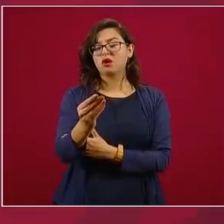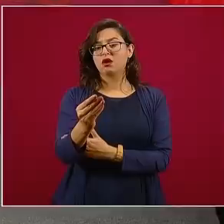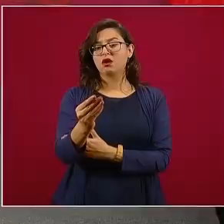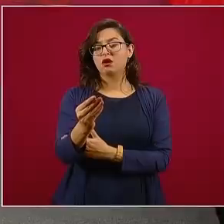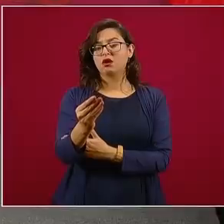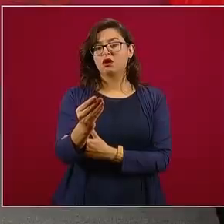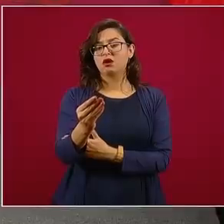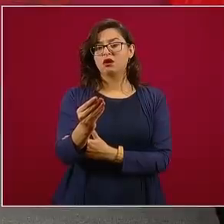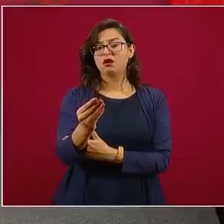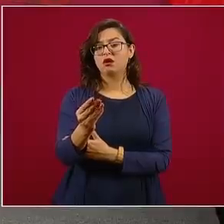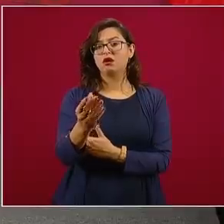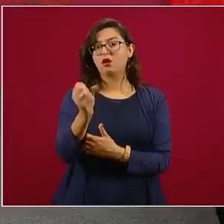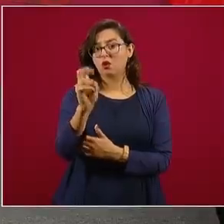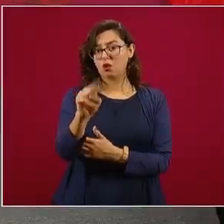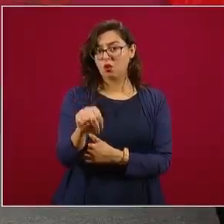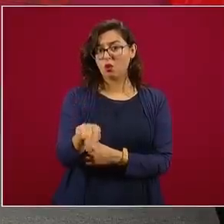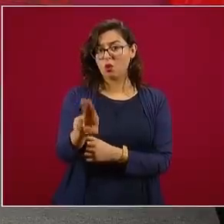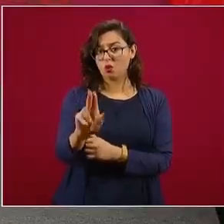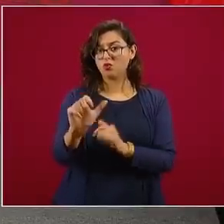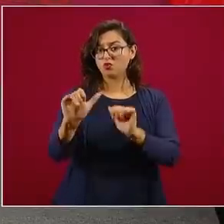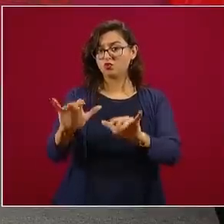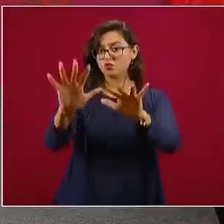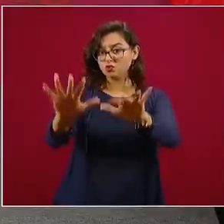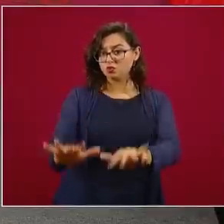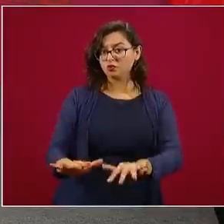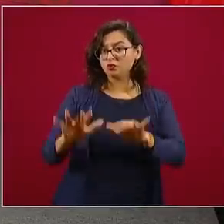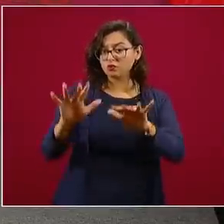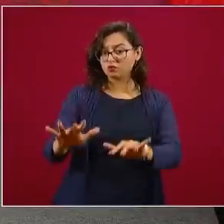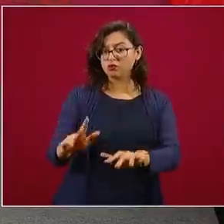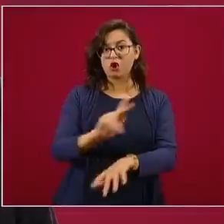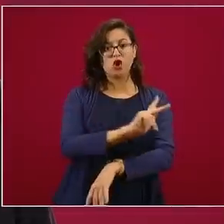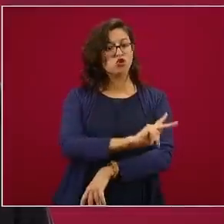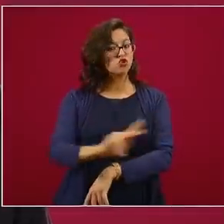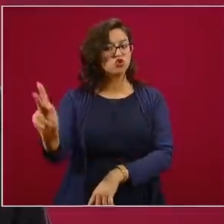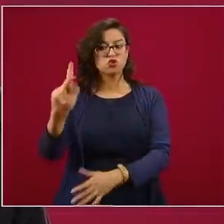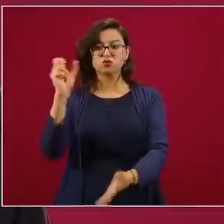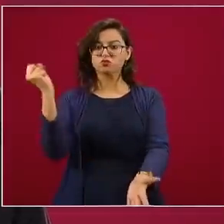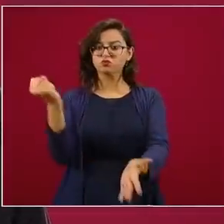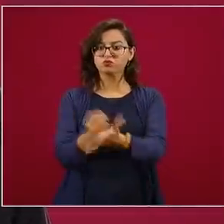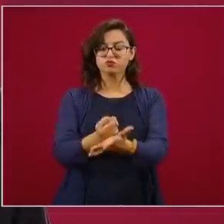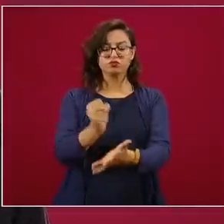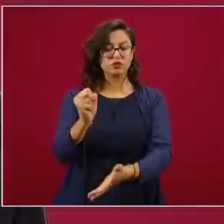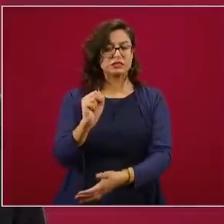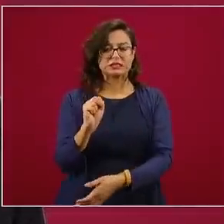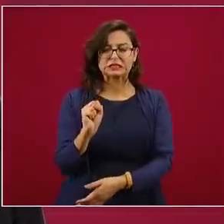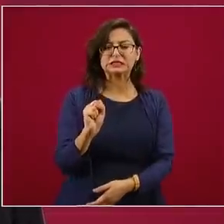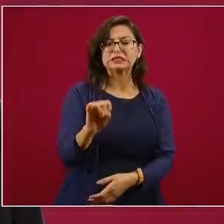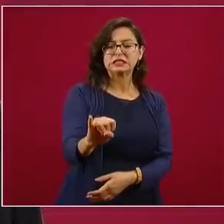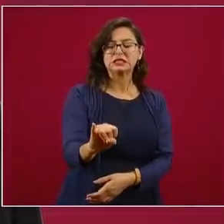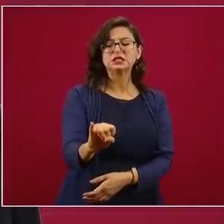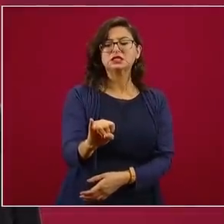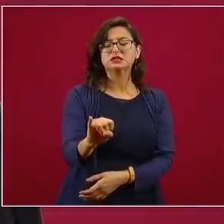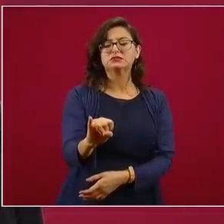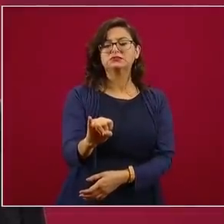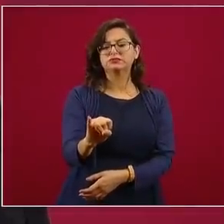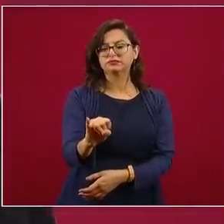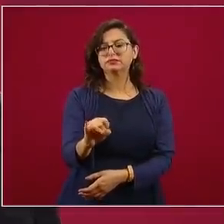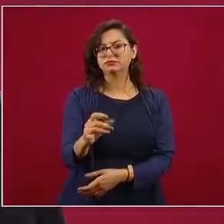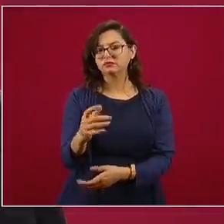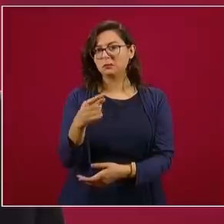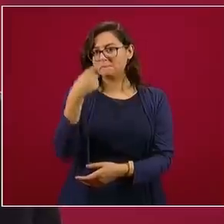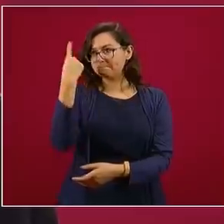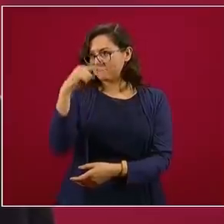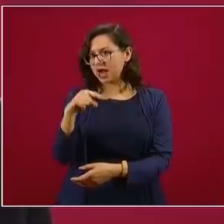acuerdo en Naciones Unidas, se aprobó por unanimidad prácticamente en ese sentido,